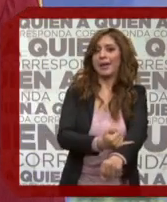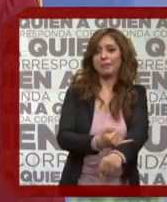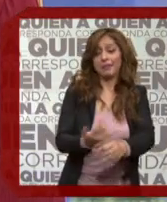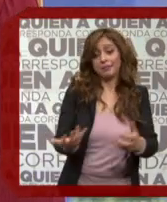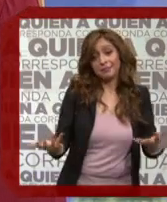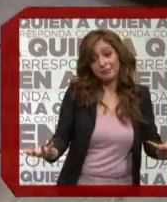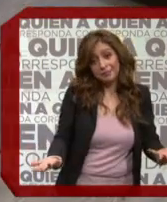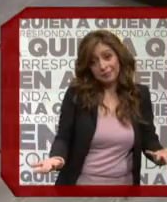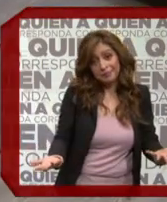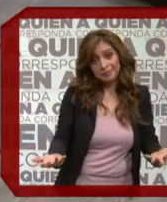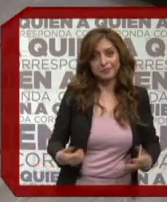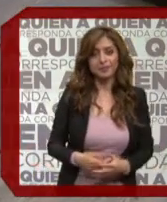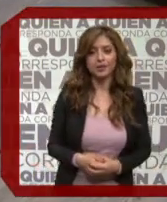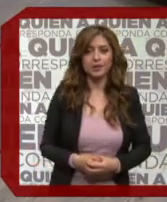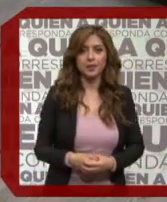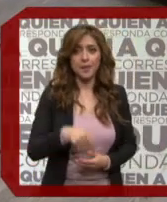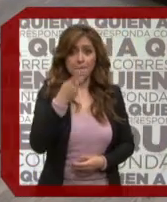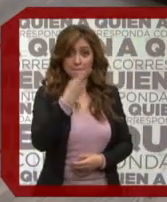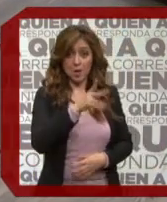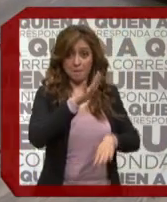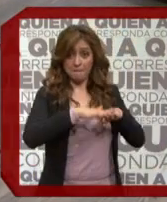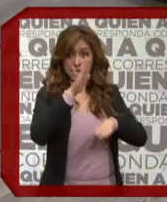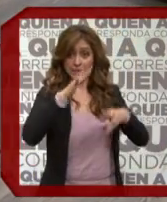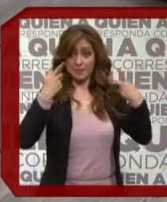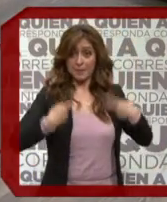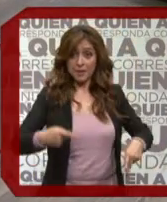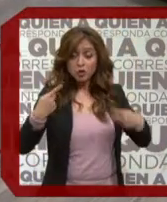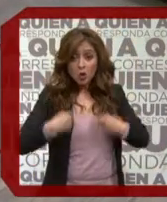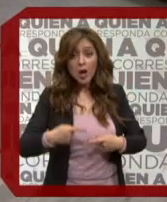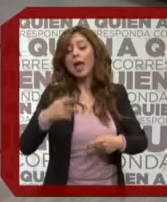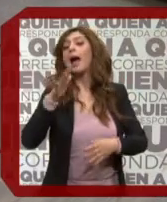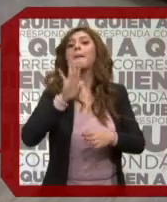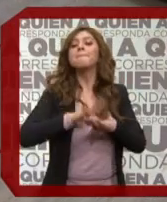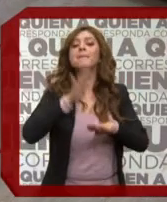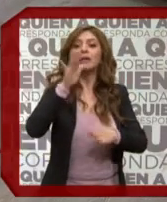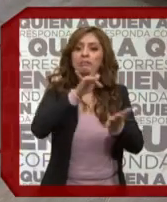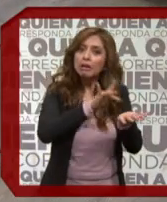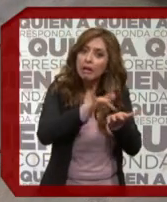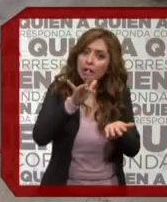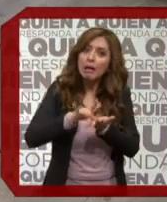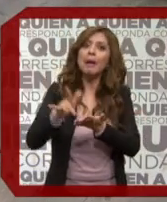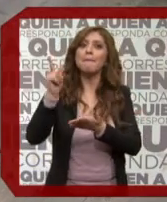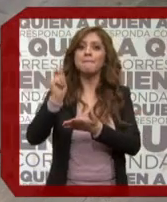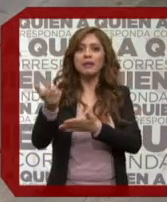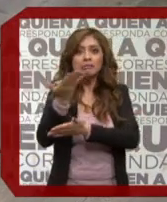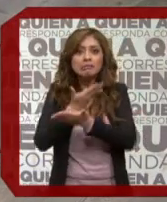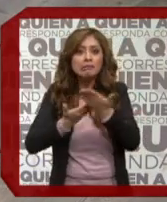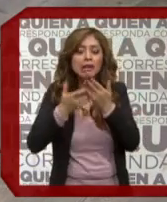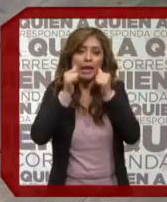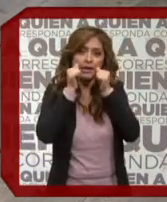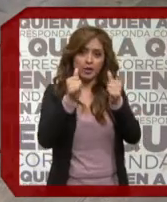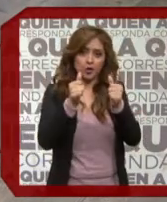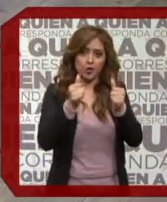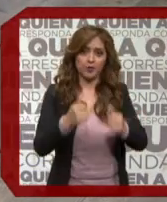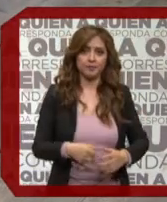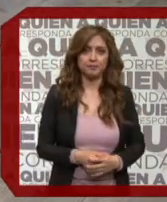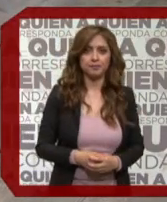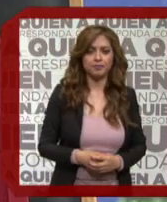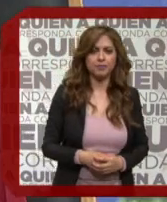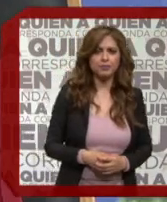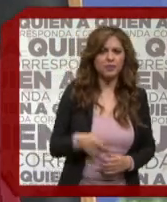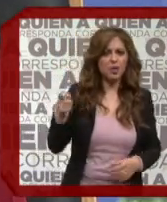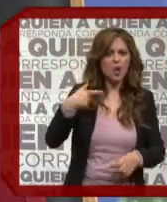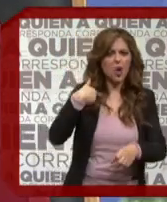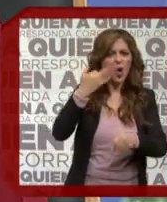somos mientras más gente más servicios. Mientras más gente más atención. Bueno, ese es el reto. Pero mira, yo escuchaba ahorita